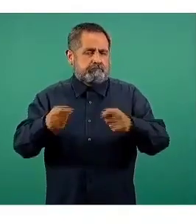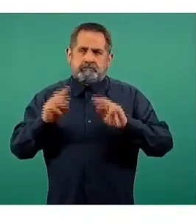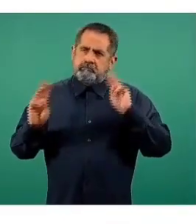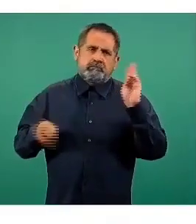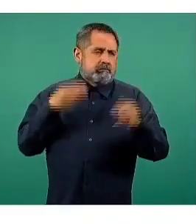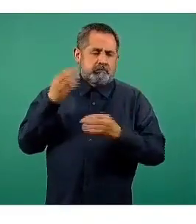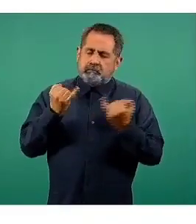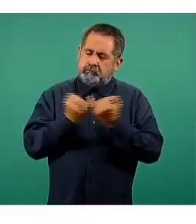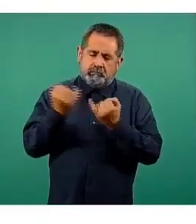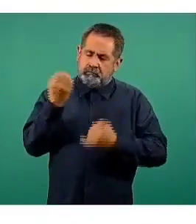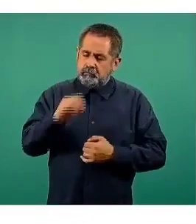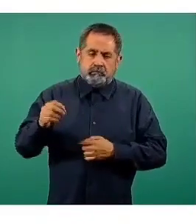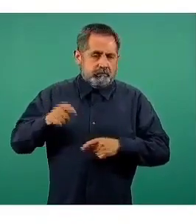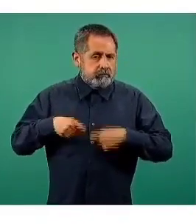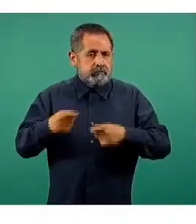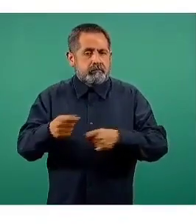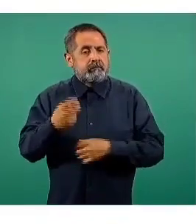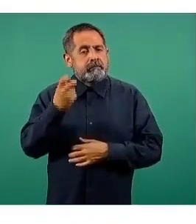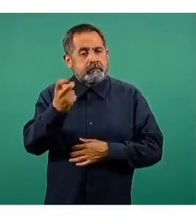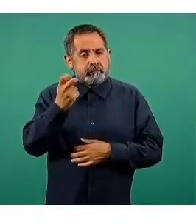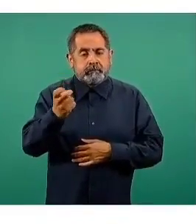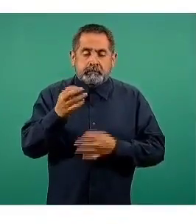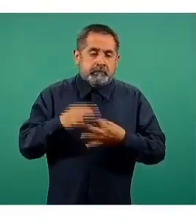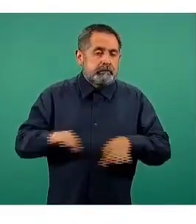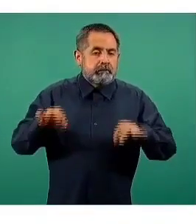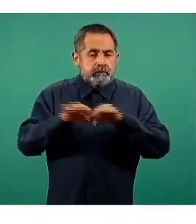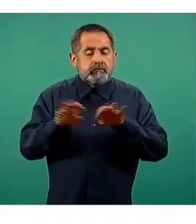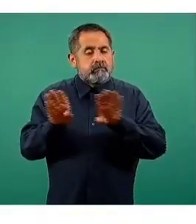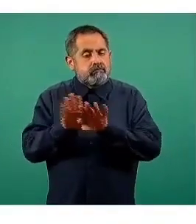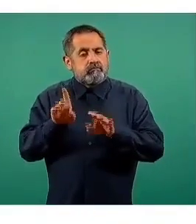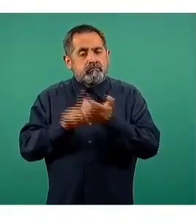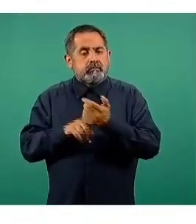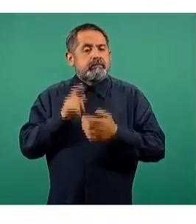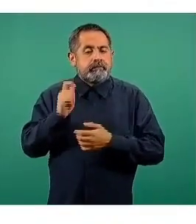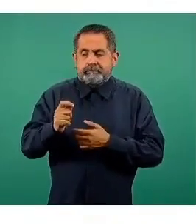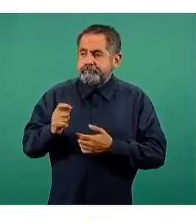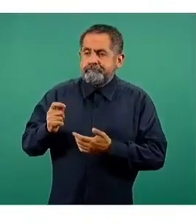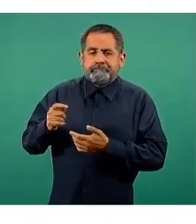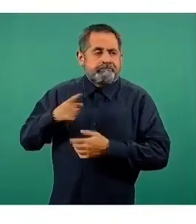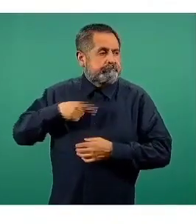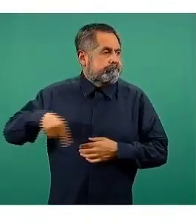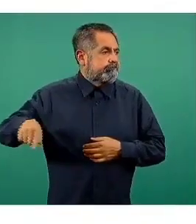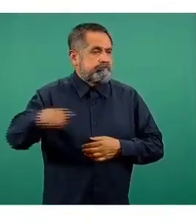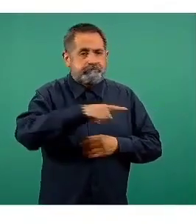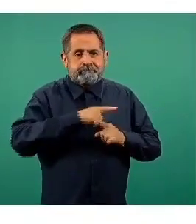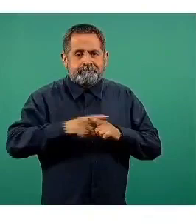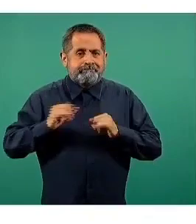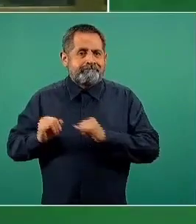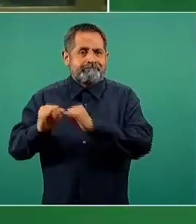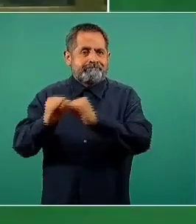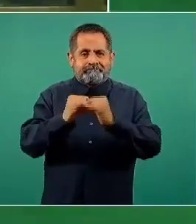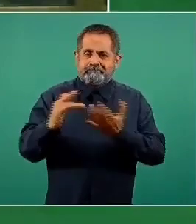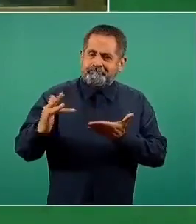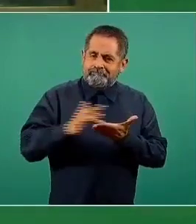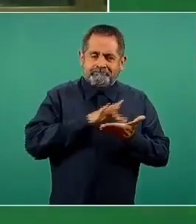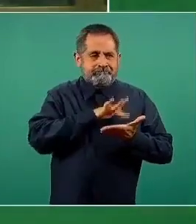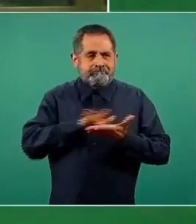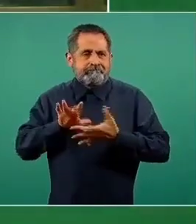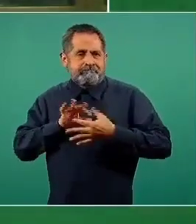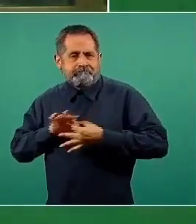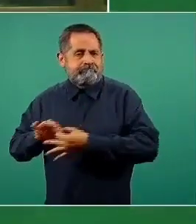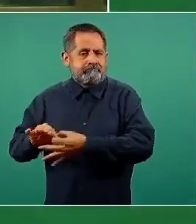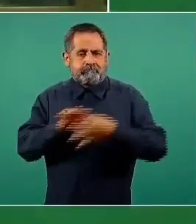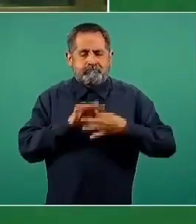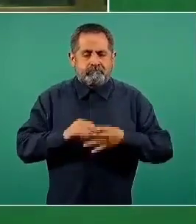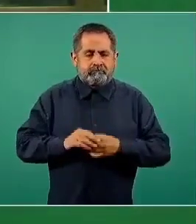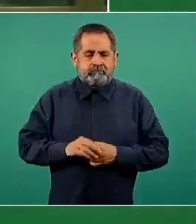mundo. Y para hacer esto es muy importante contar con el apoyo de todas las instituciones.